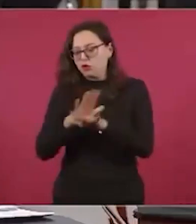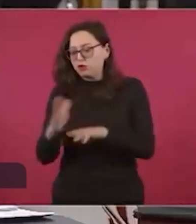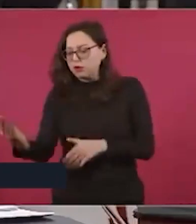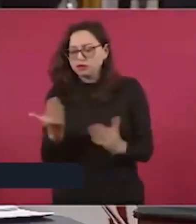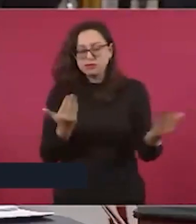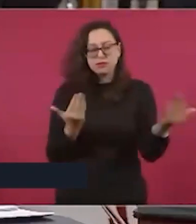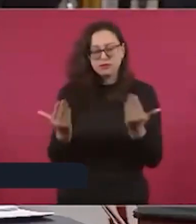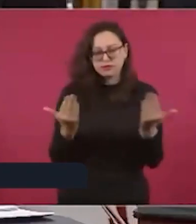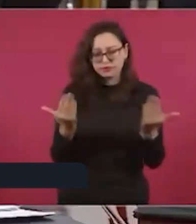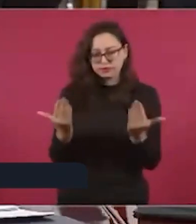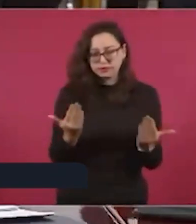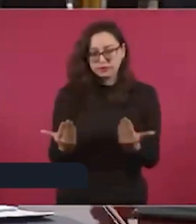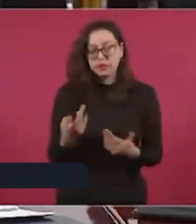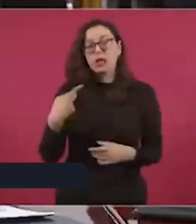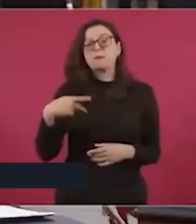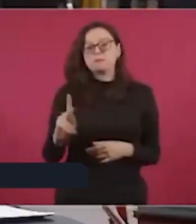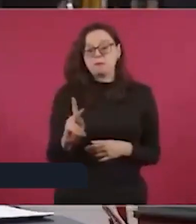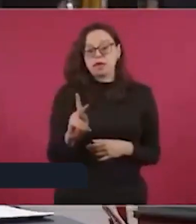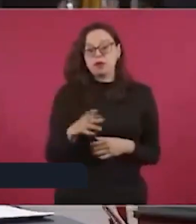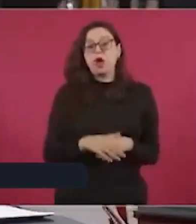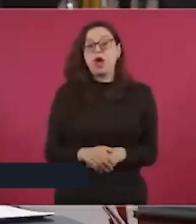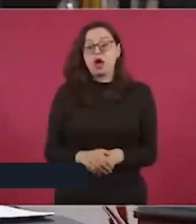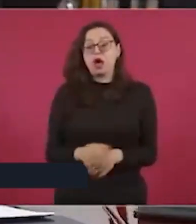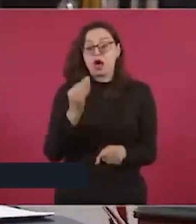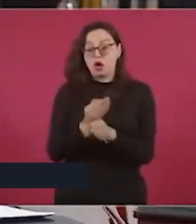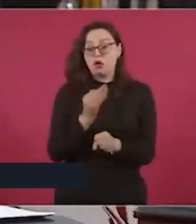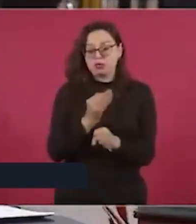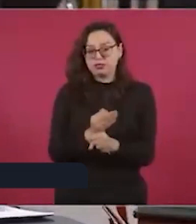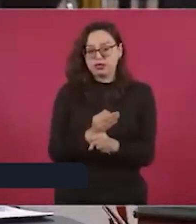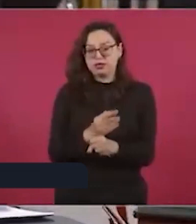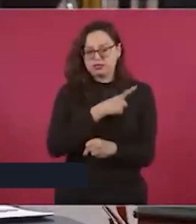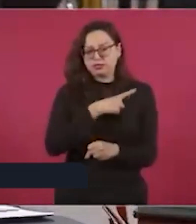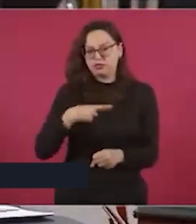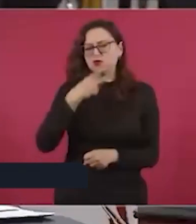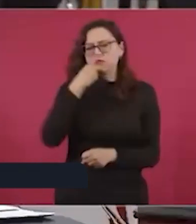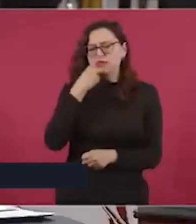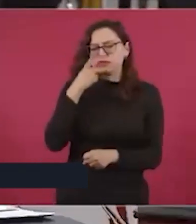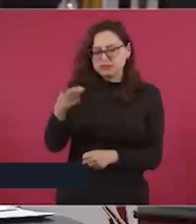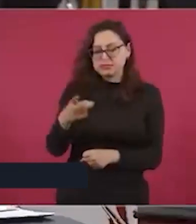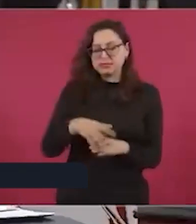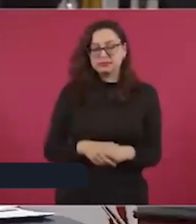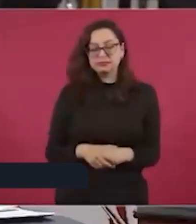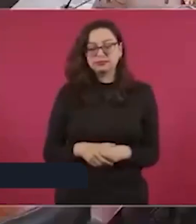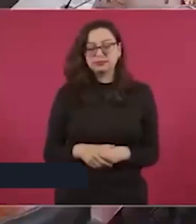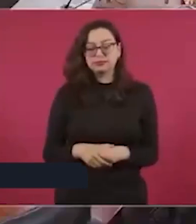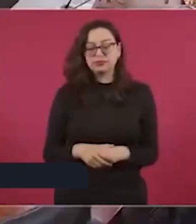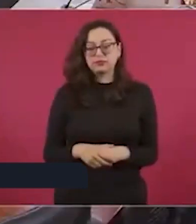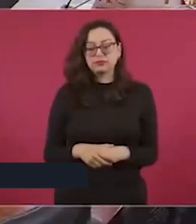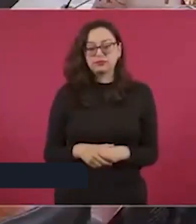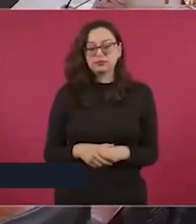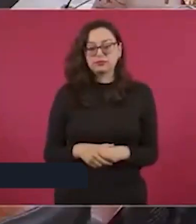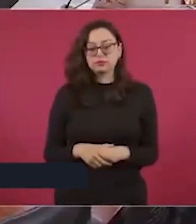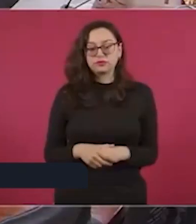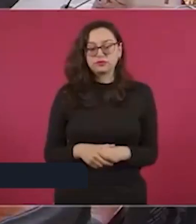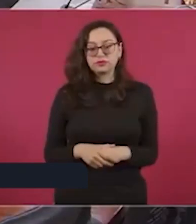la secretaria de relaciones exteriores Alicia bárcena reveló que aproximadamente 60 pobladores que habían cruzado hacia Guatemala debido a la violencia en